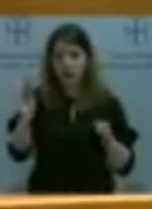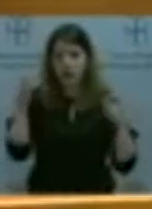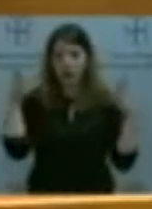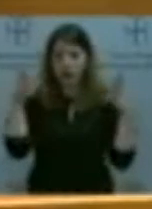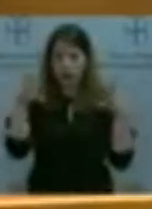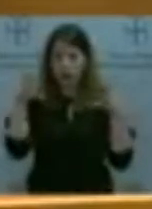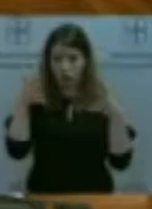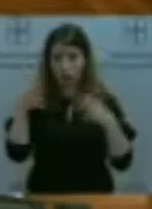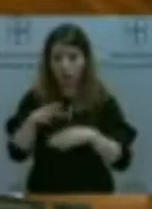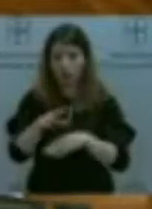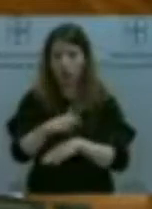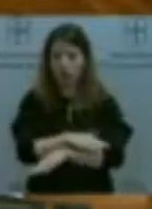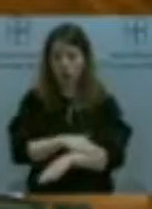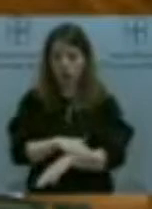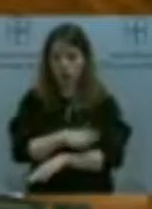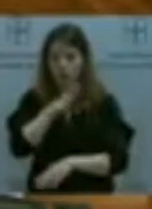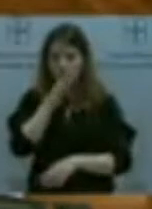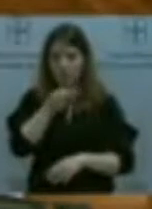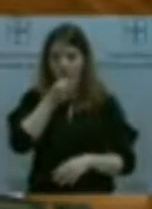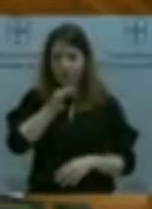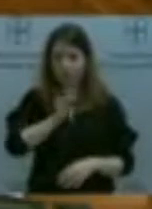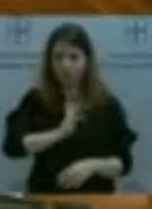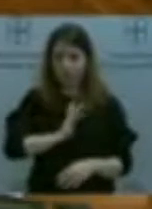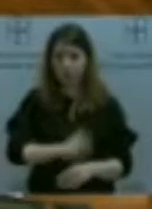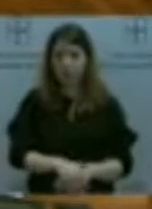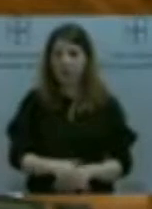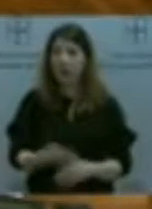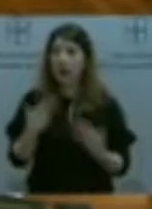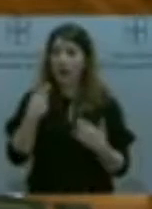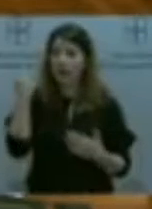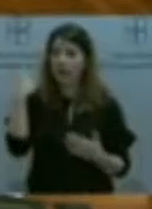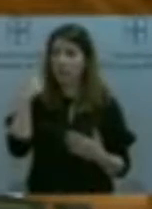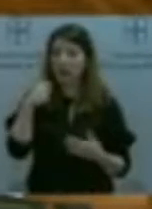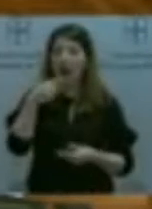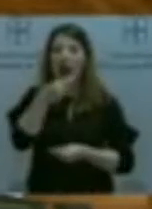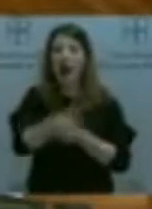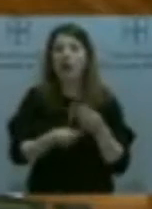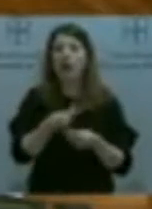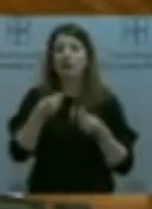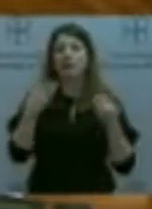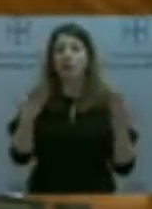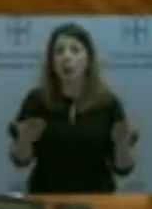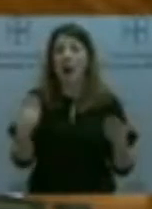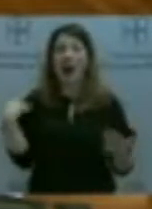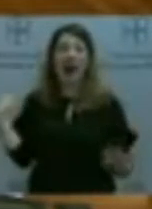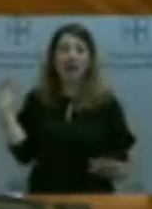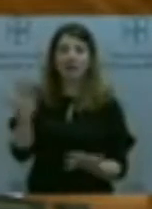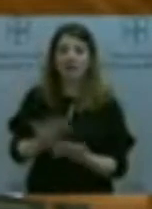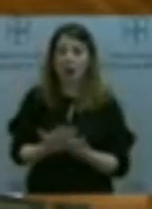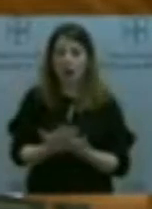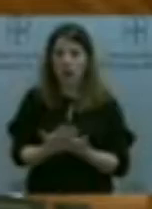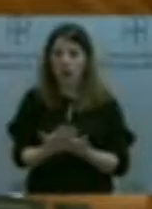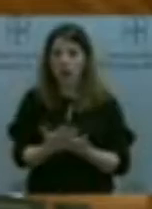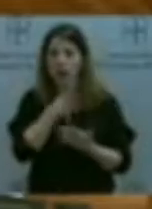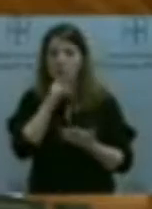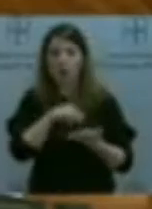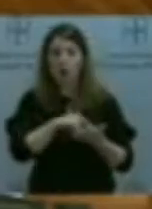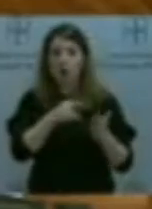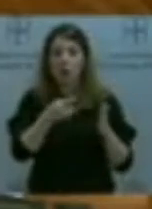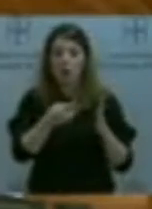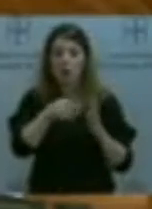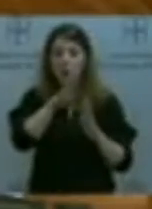autor. Sí, gracias, presidente. ¿Qué acciones han sido desarrolladas hasta el momento al amparo del programa de turismo sostenible del Principado de Asturias 2020 y cuál